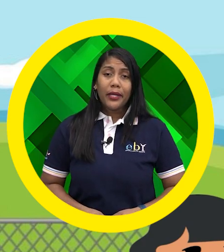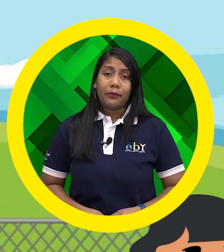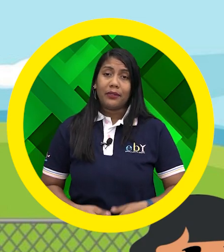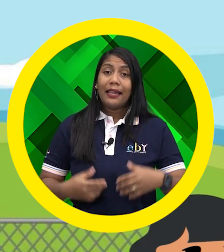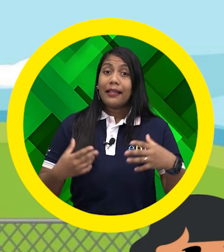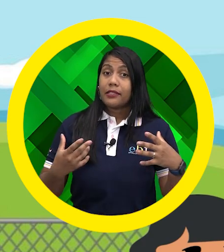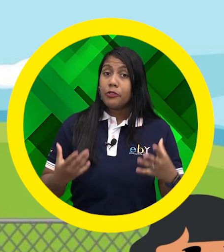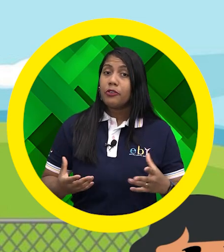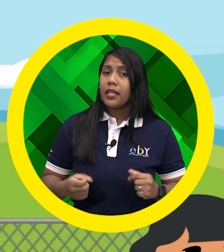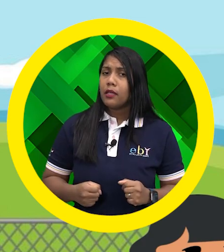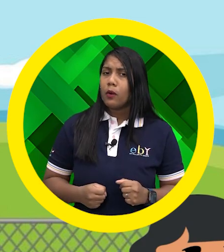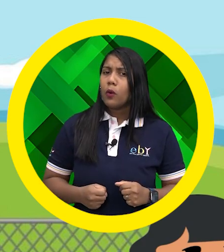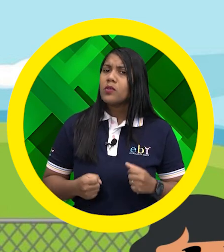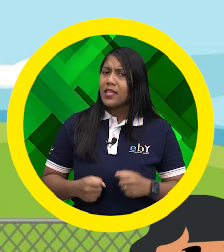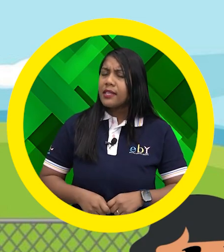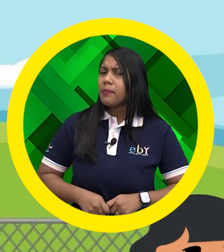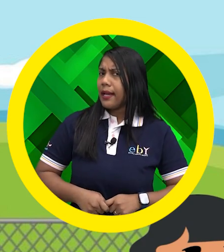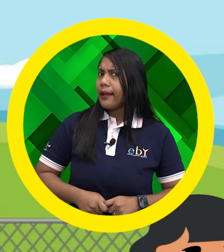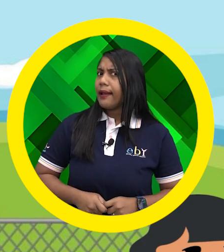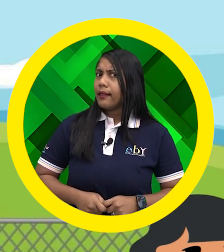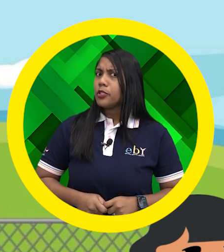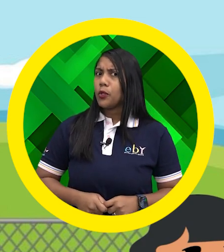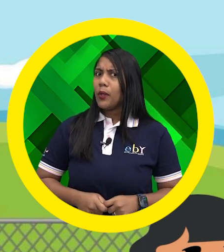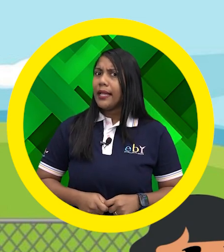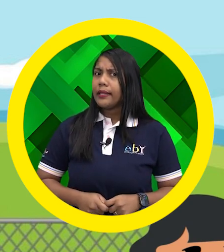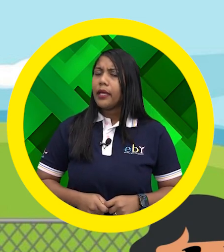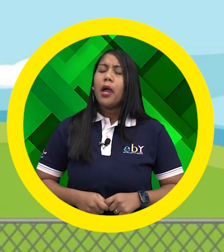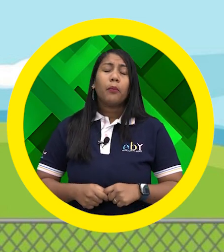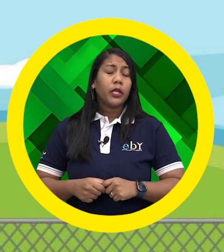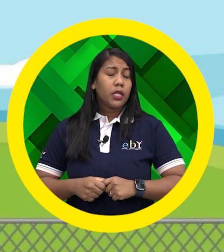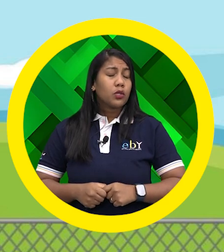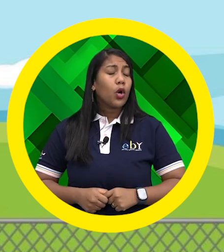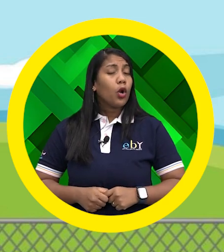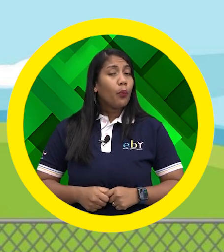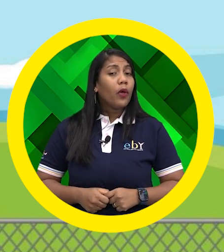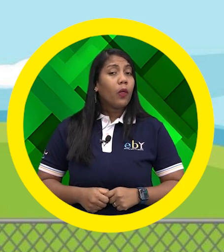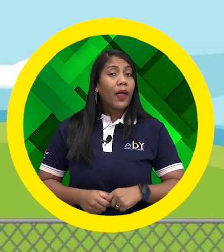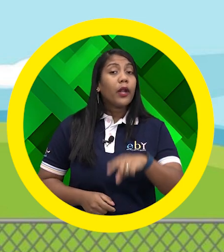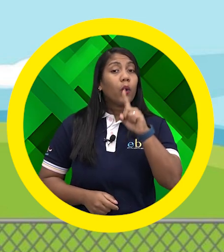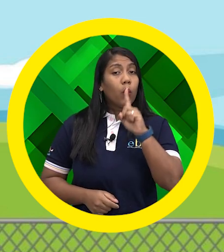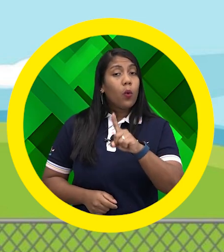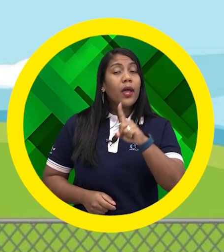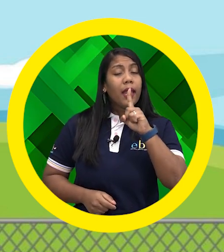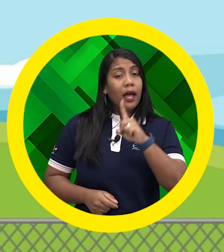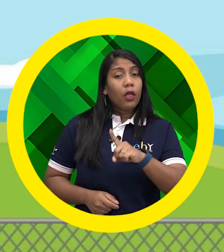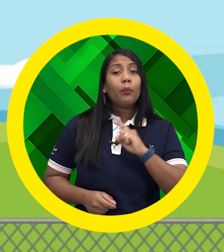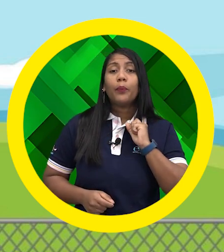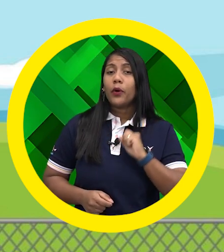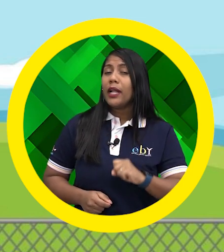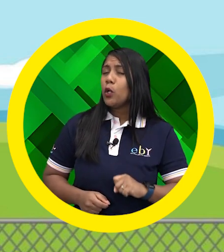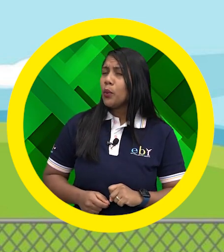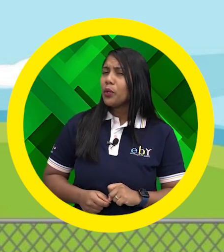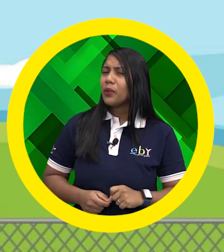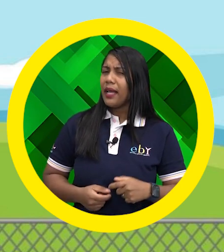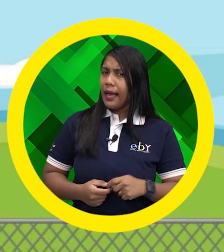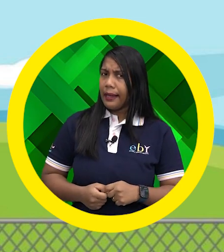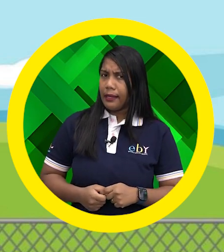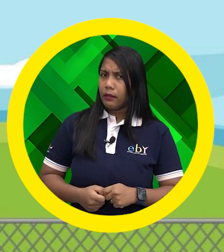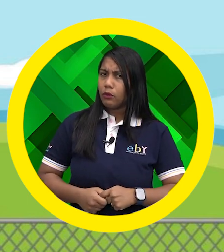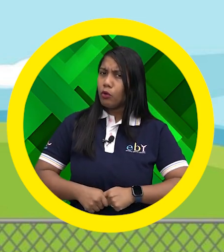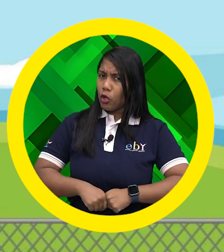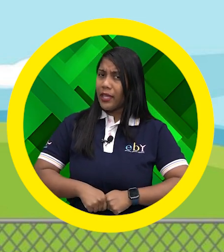bueno la señora dijo ustedes van a querer de chocolate porque solo puedo dar un helado por alumno